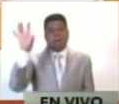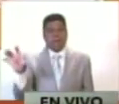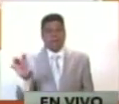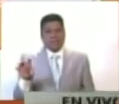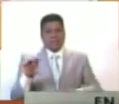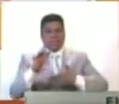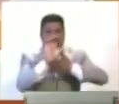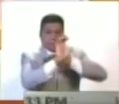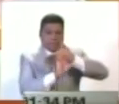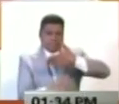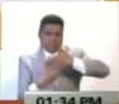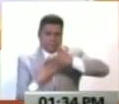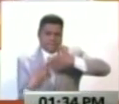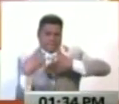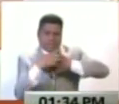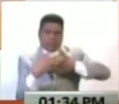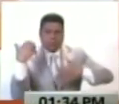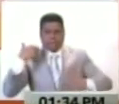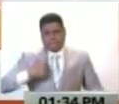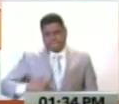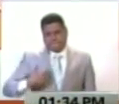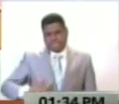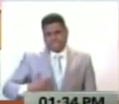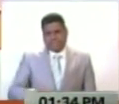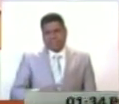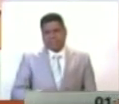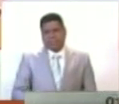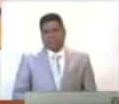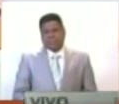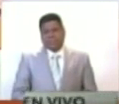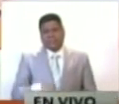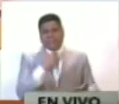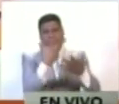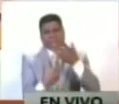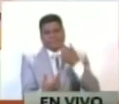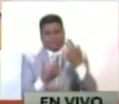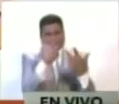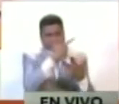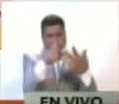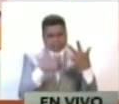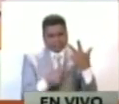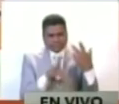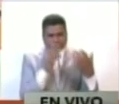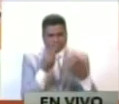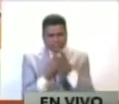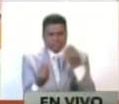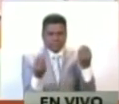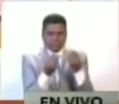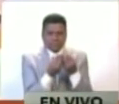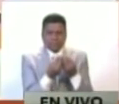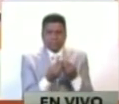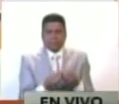entiéndase Argentina, Brasil, Paraguay, en este caso la Triple Alianza, en un año el promedio en el caso argentino era